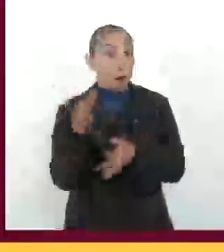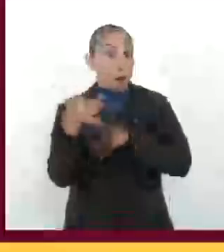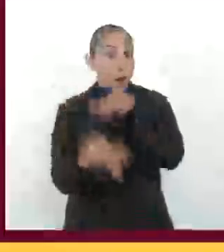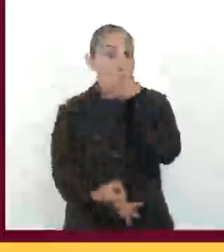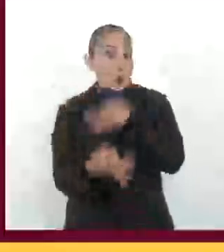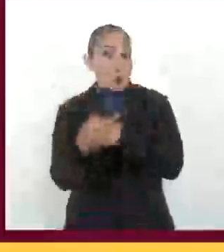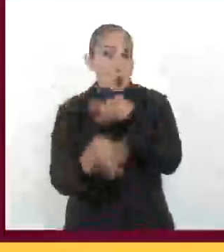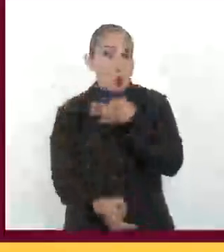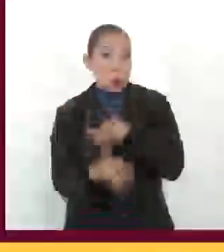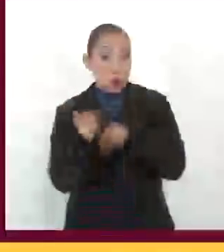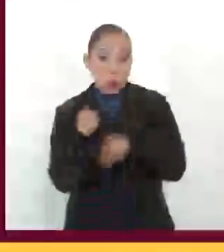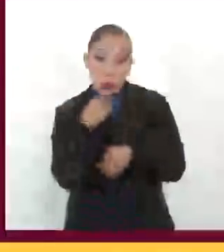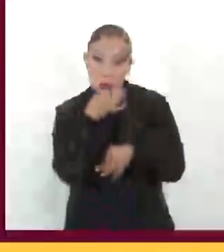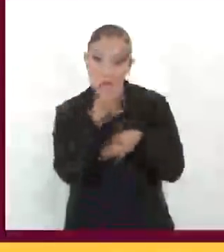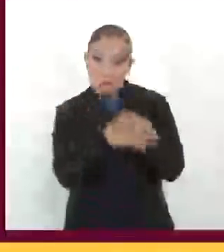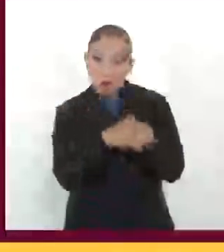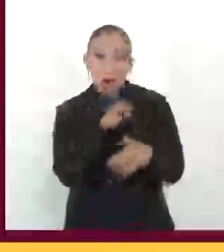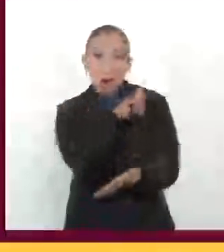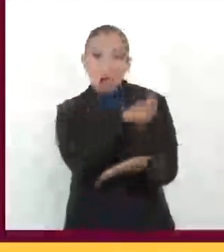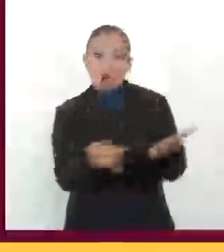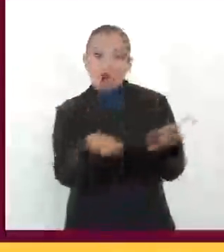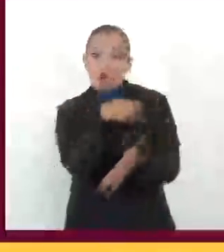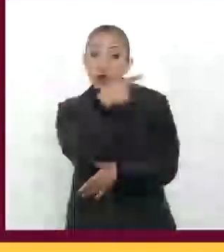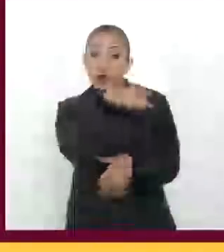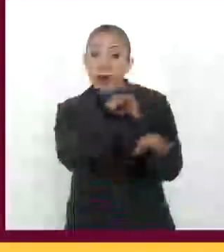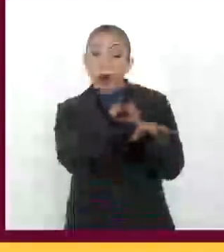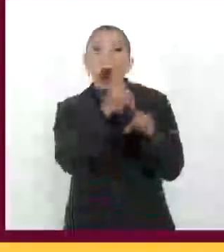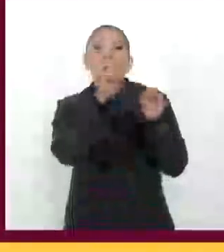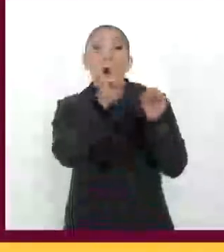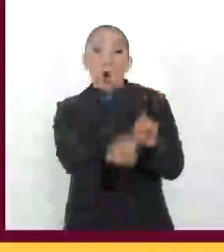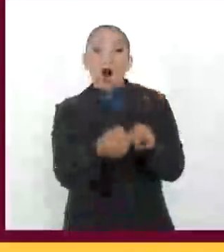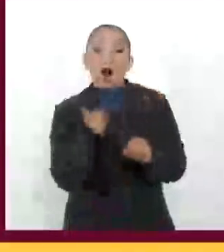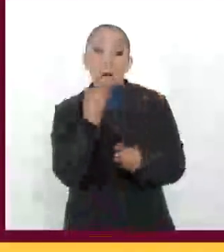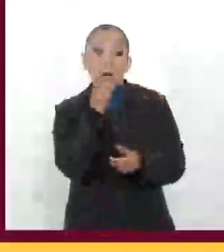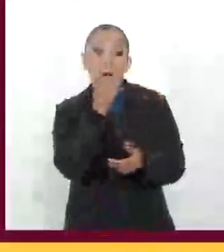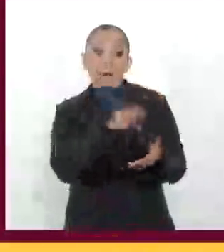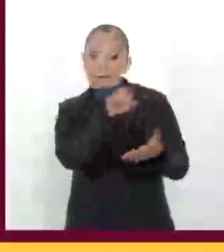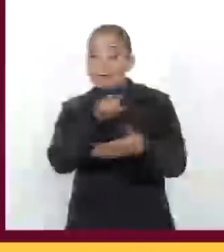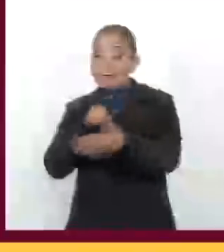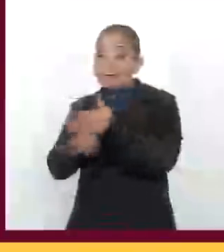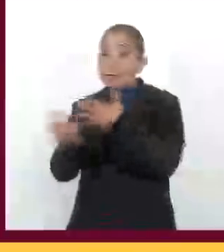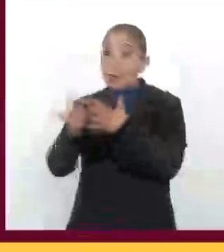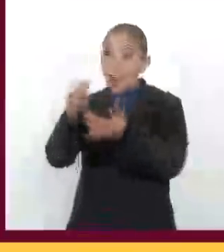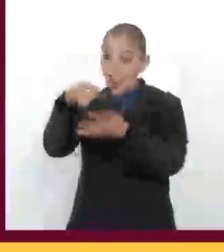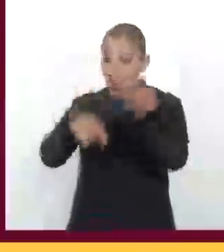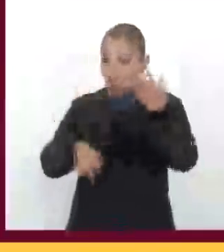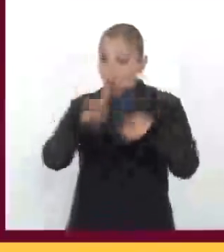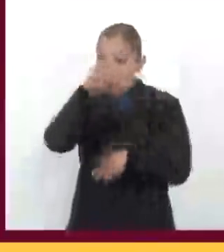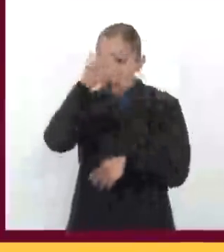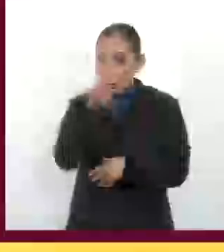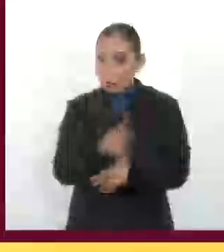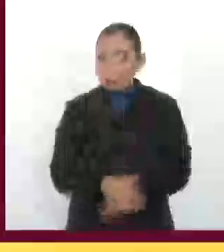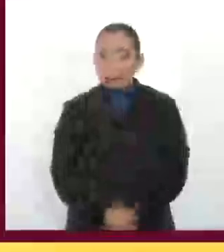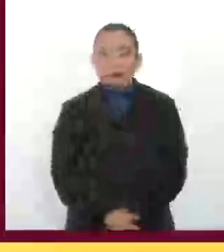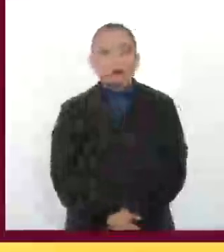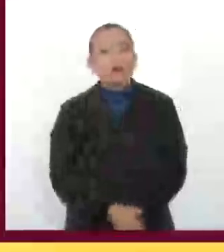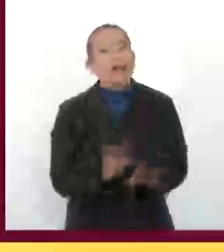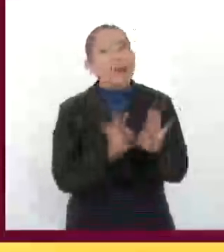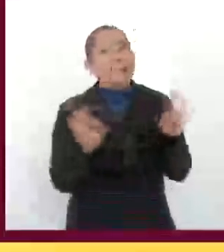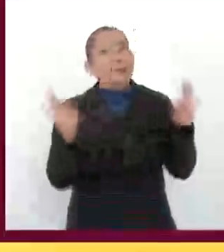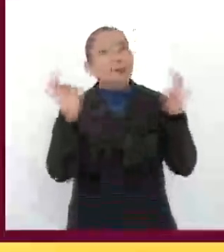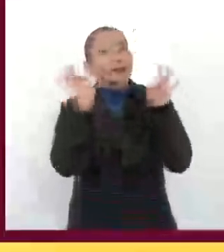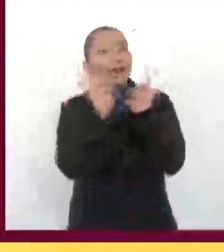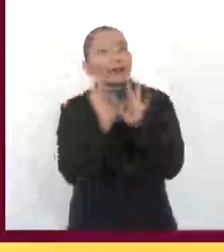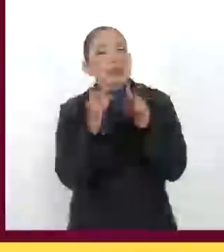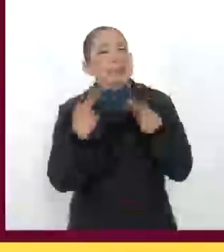que incluyen las amonestaciones, la inhabilitación e incluso la pena de prisión, entre otras.